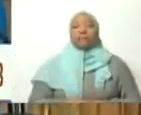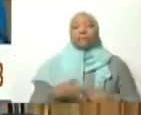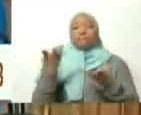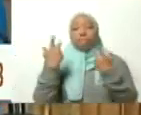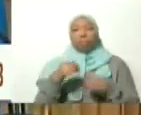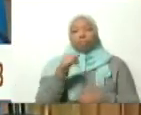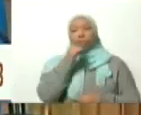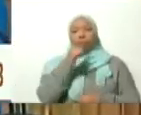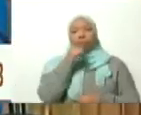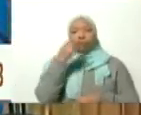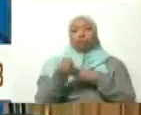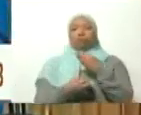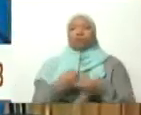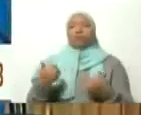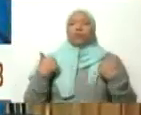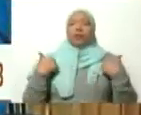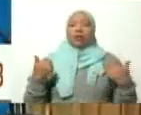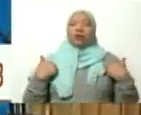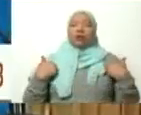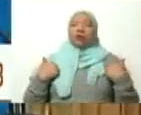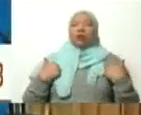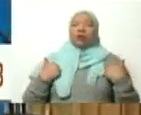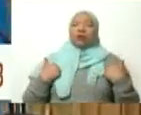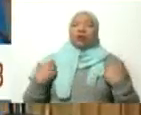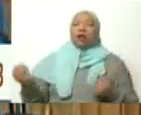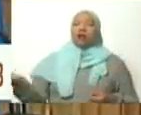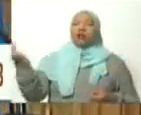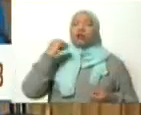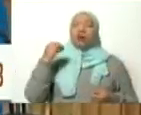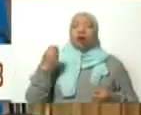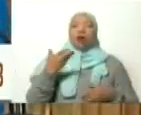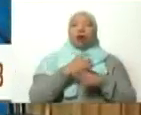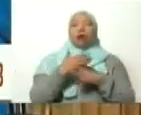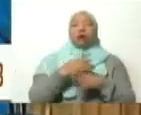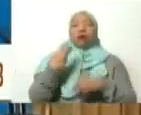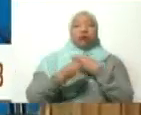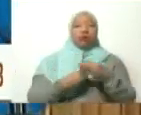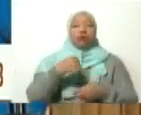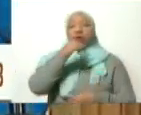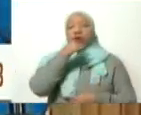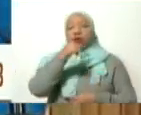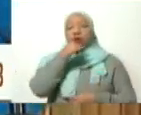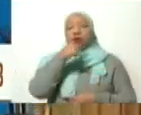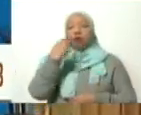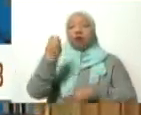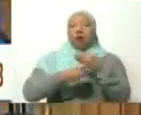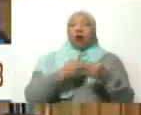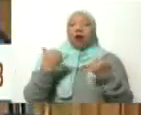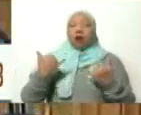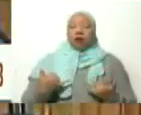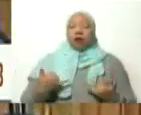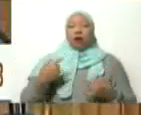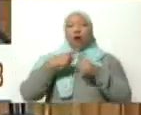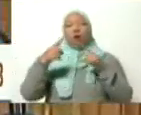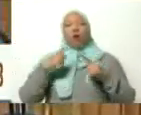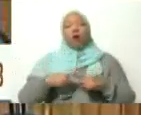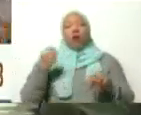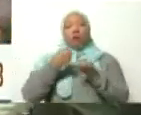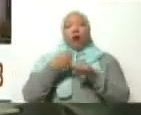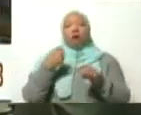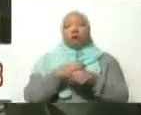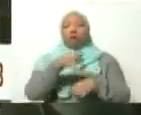superar, si sumamos las compensaciones en subsidio a combustible y otro tipo de